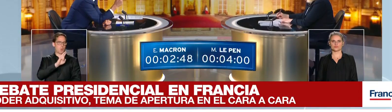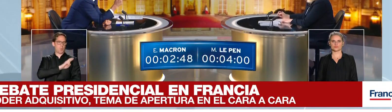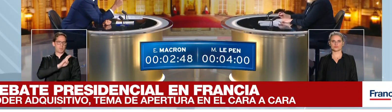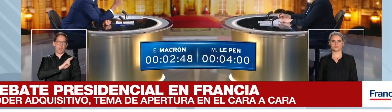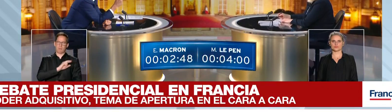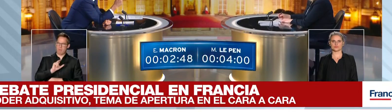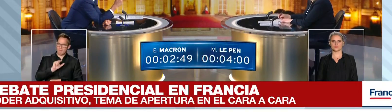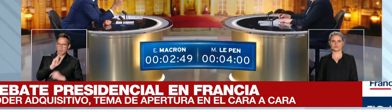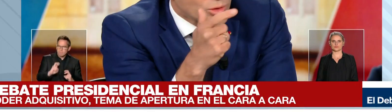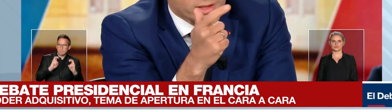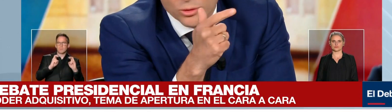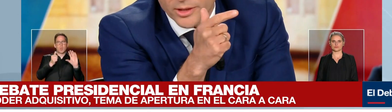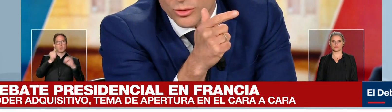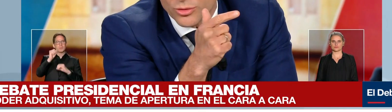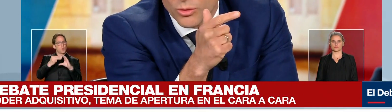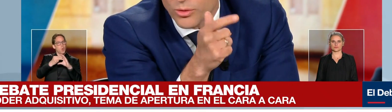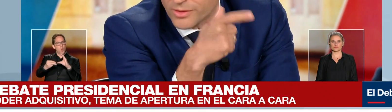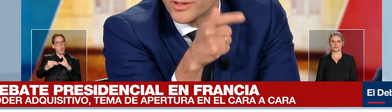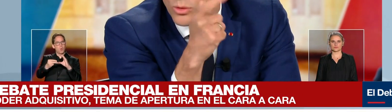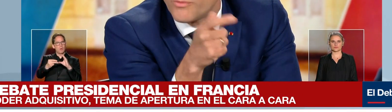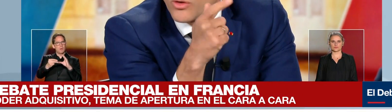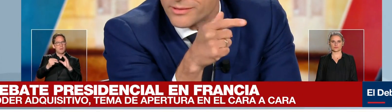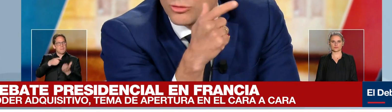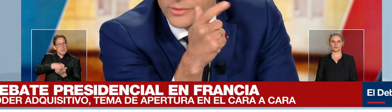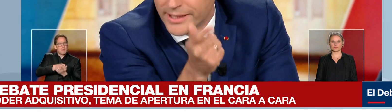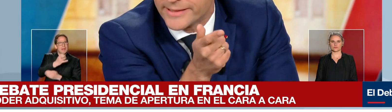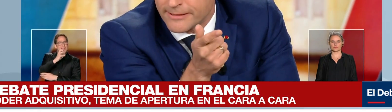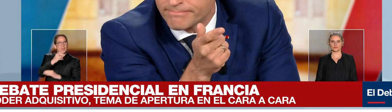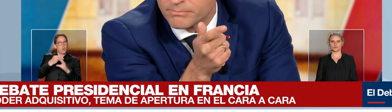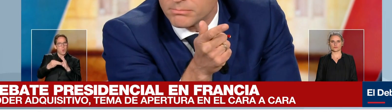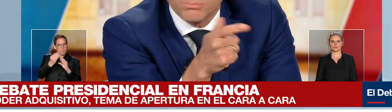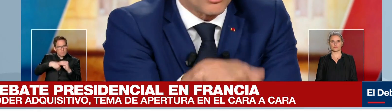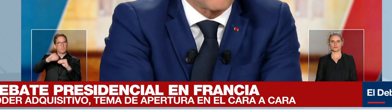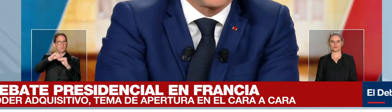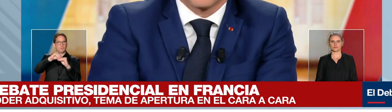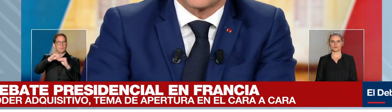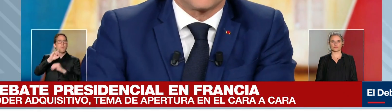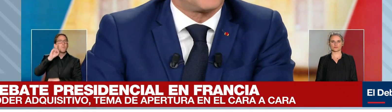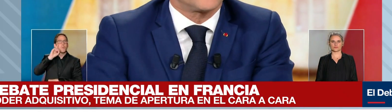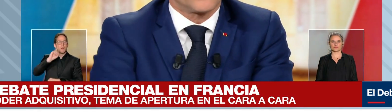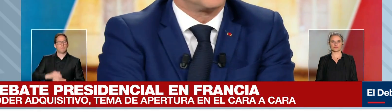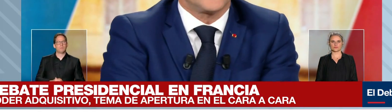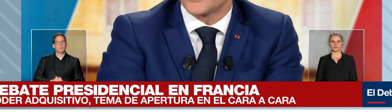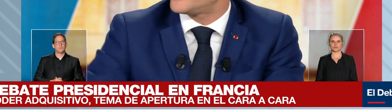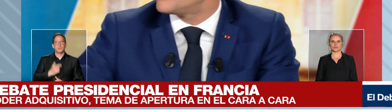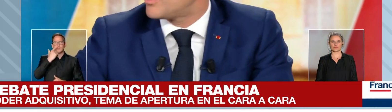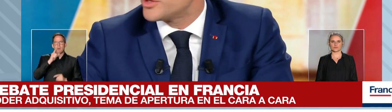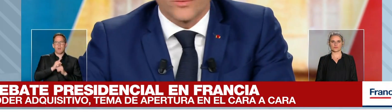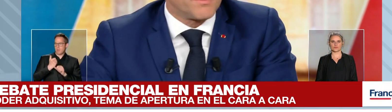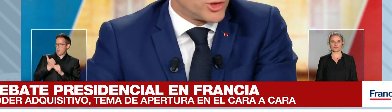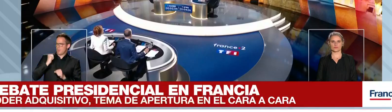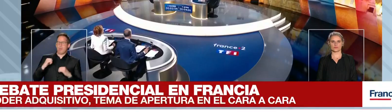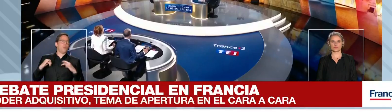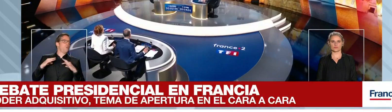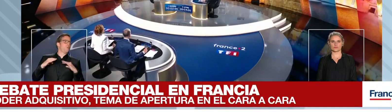Las pensiones promedio serán aumentadas en 60 euros por mes, una revalorización a partir del verano, porque no vamos a